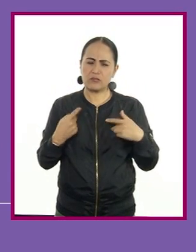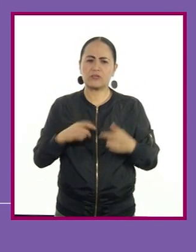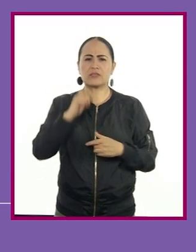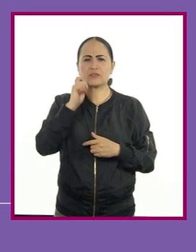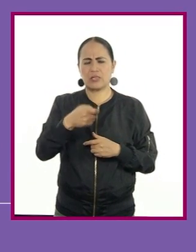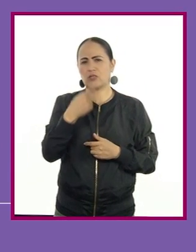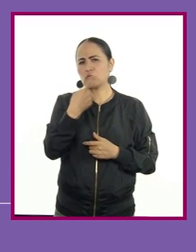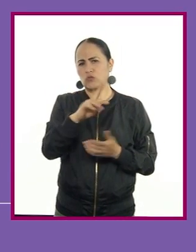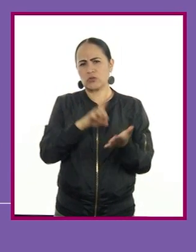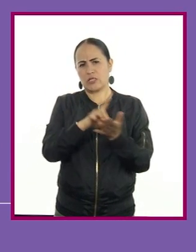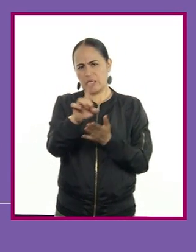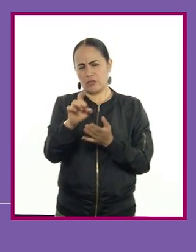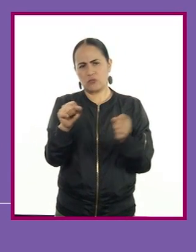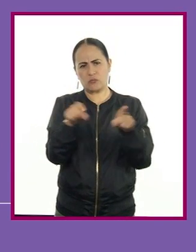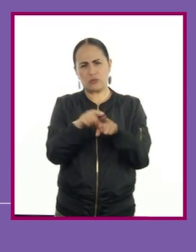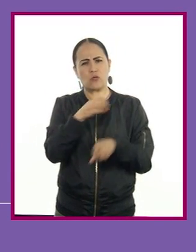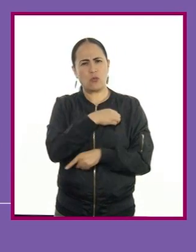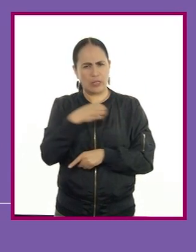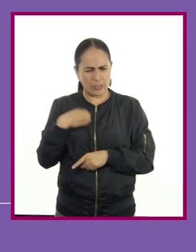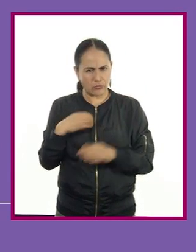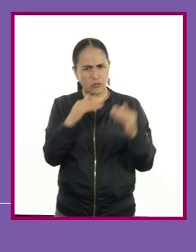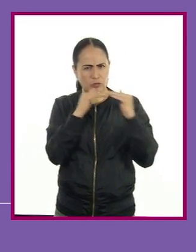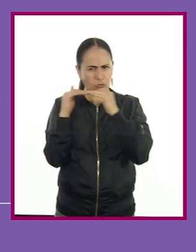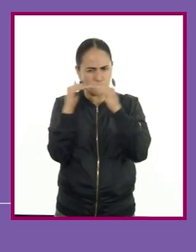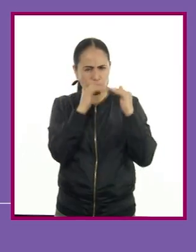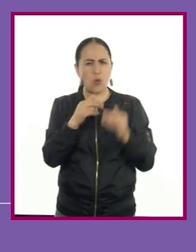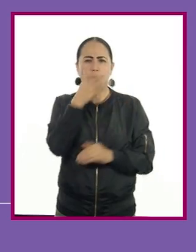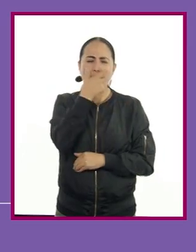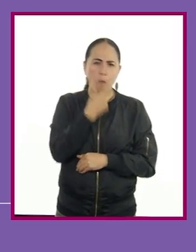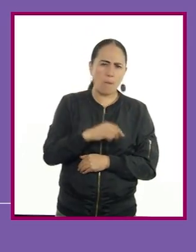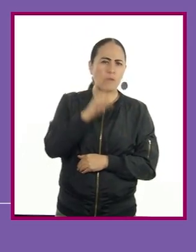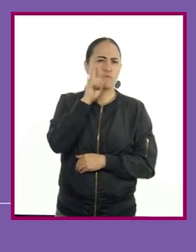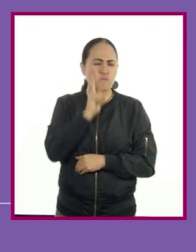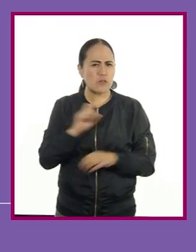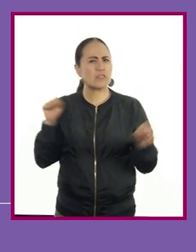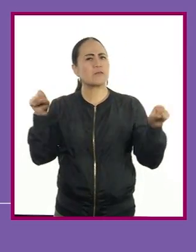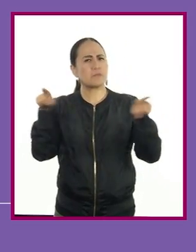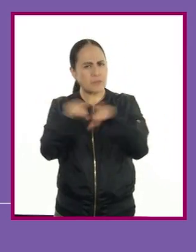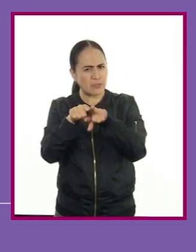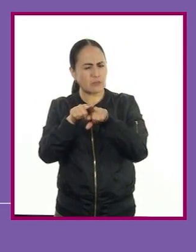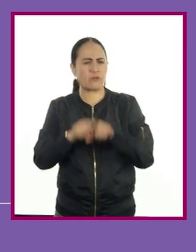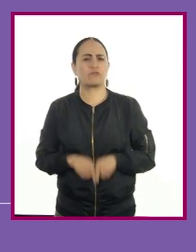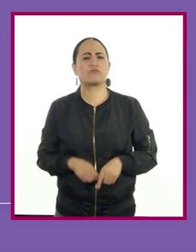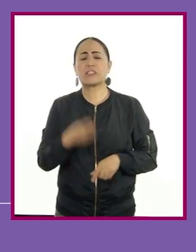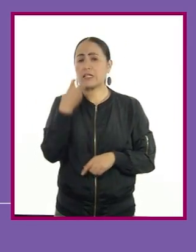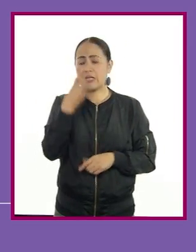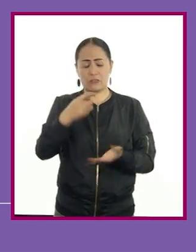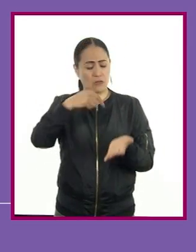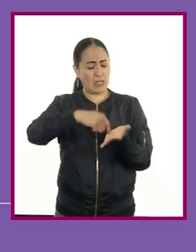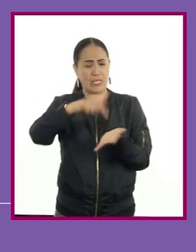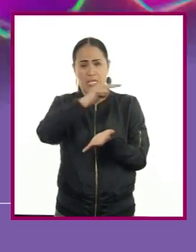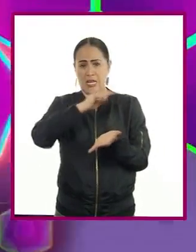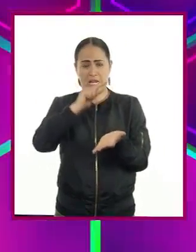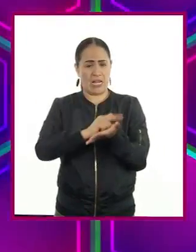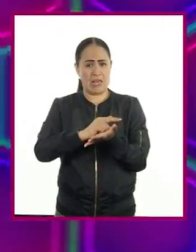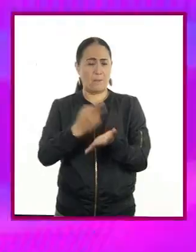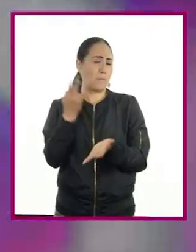sus derechos y obligaciones, tanto a hombres como a mujeres. Esta igualdad es jurídica y